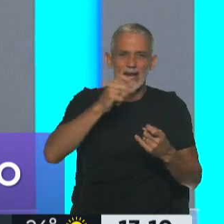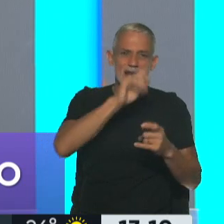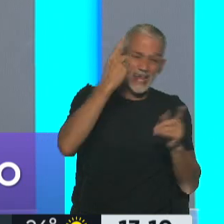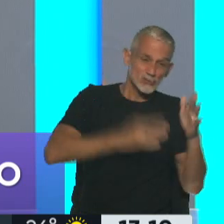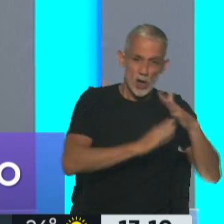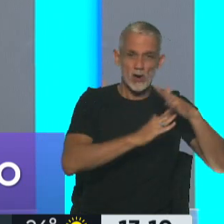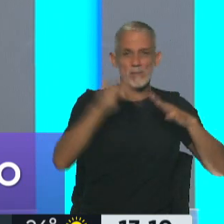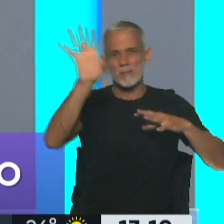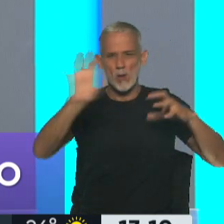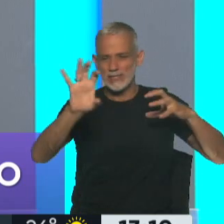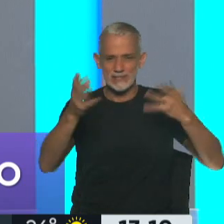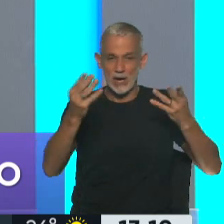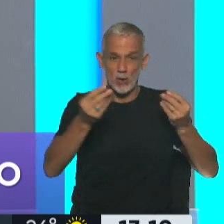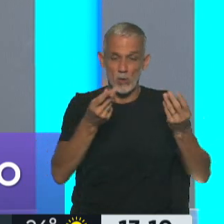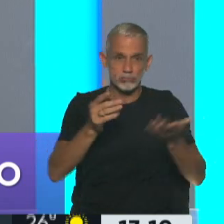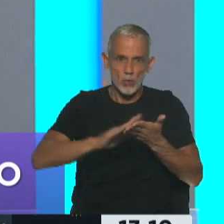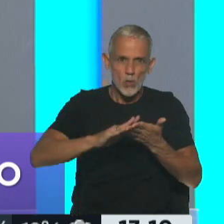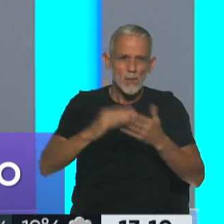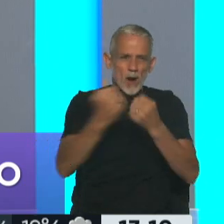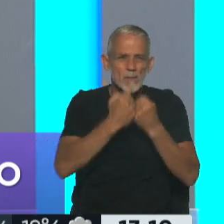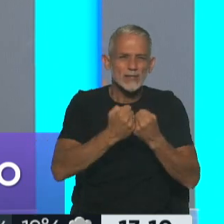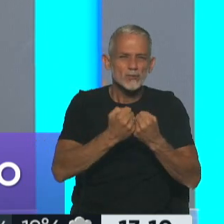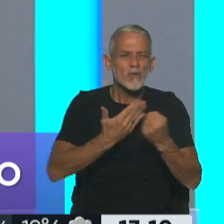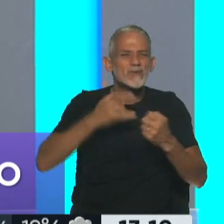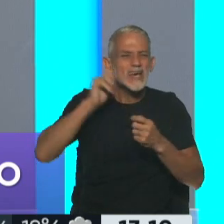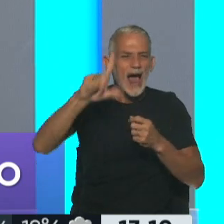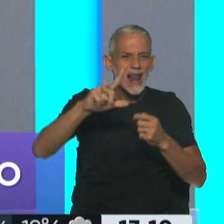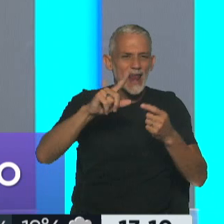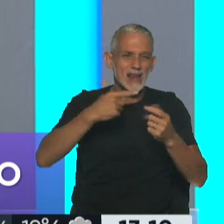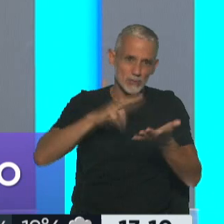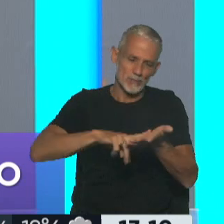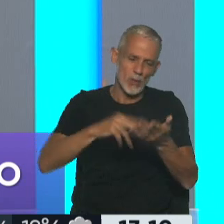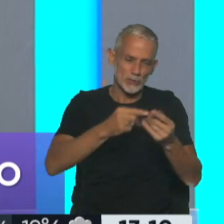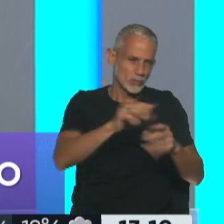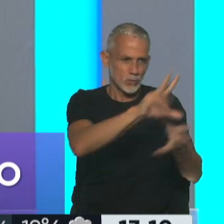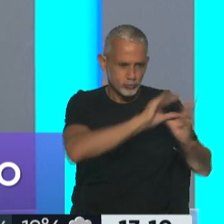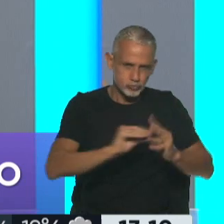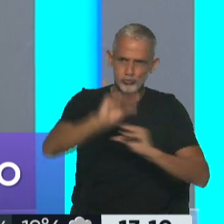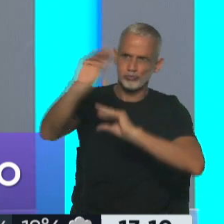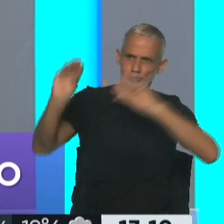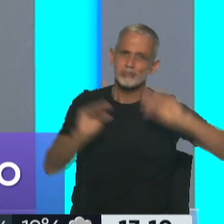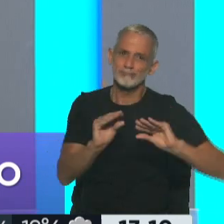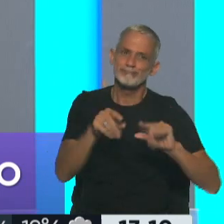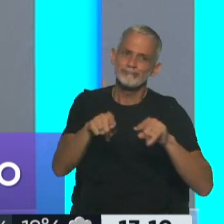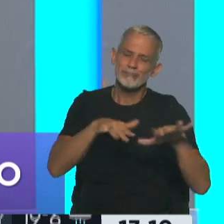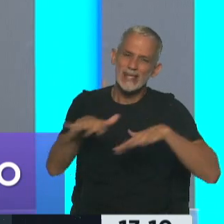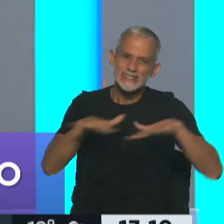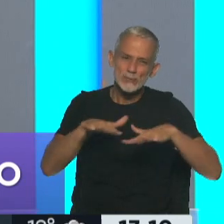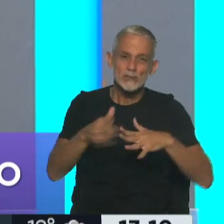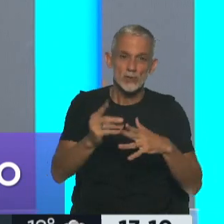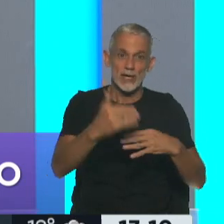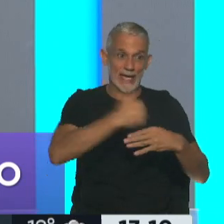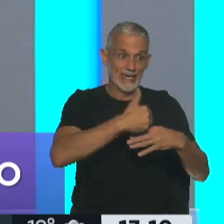Cuando se habla de la necesidad de un nuevo pacto fiscal, ahí en esa discusión, ahí está la situación de